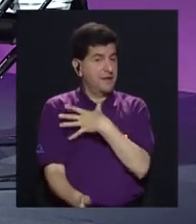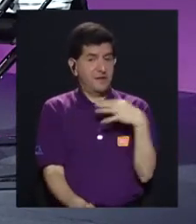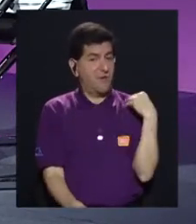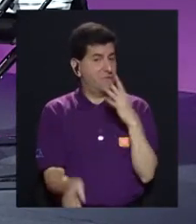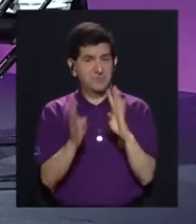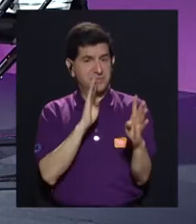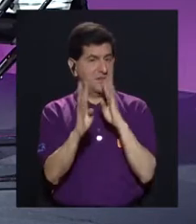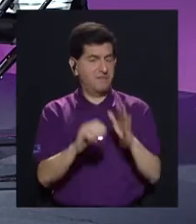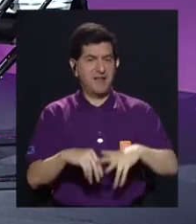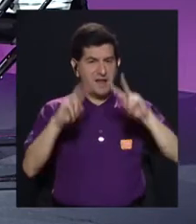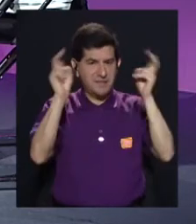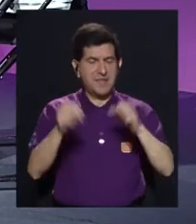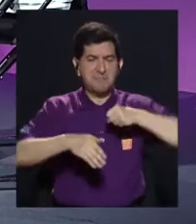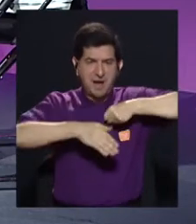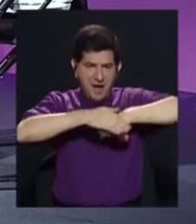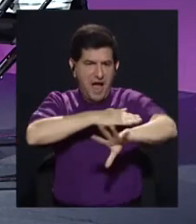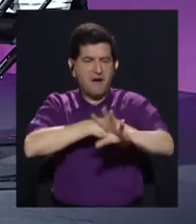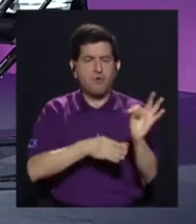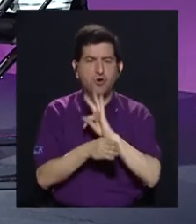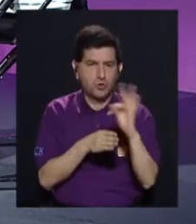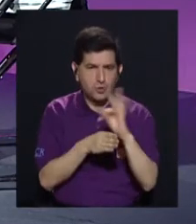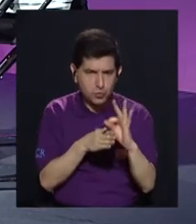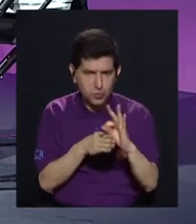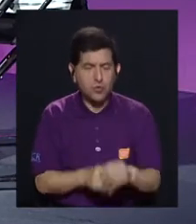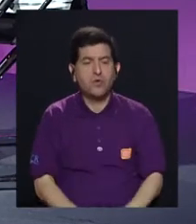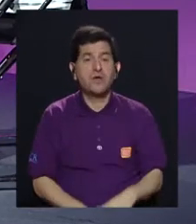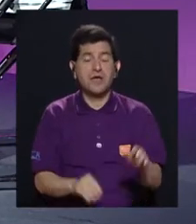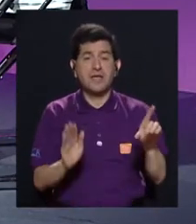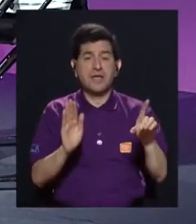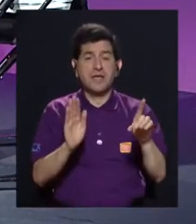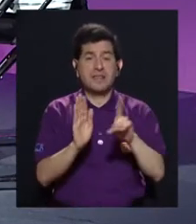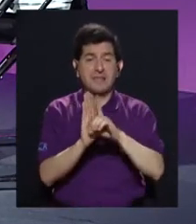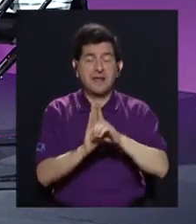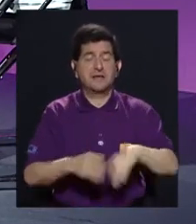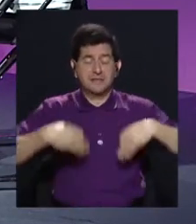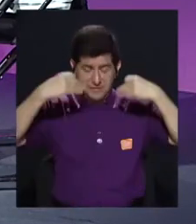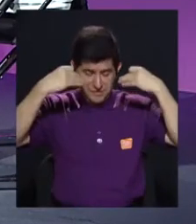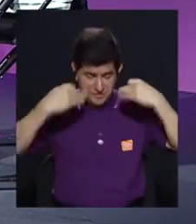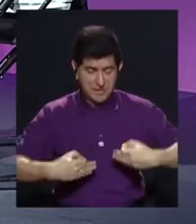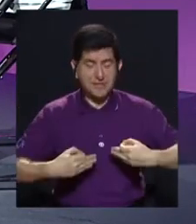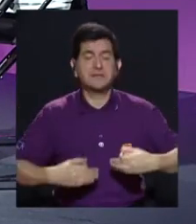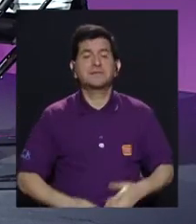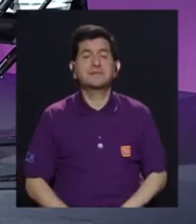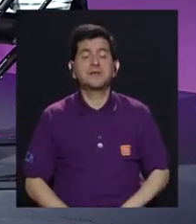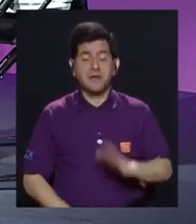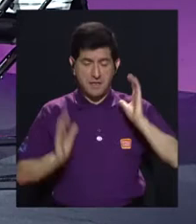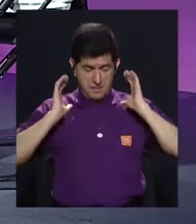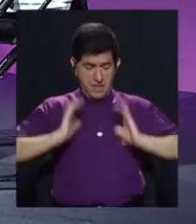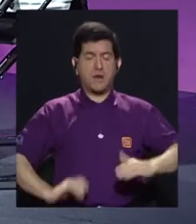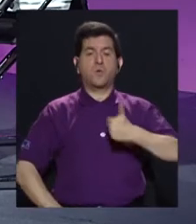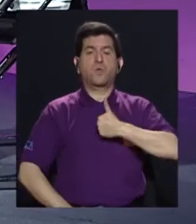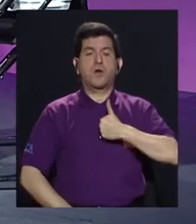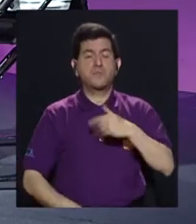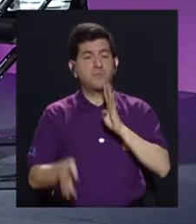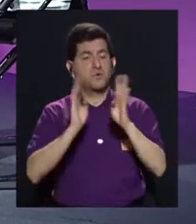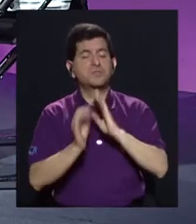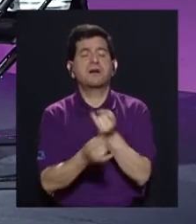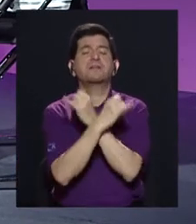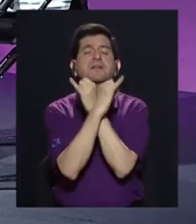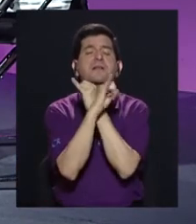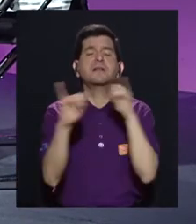que es el tema de aborto terapéutico y de derecho a decidir de las mujeres sobre nuestro cuerpo ahora y se habla muchísimo sobre la autonomía